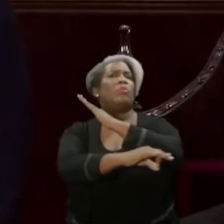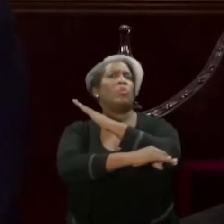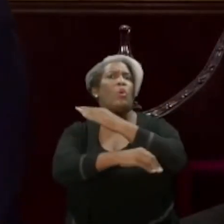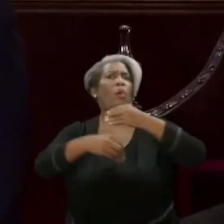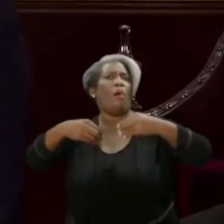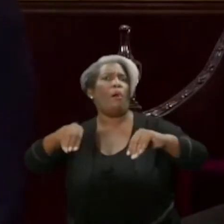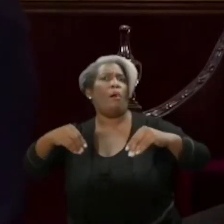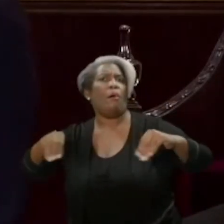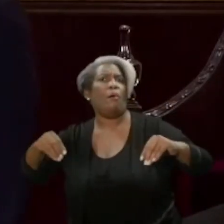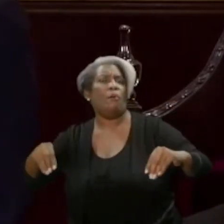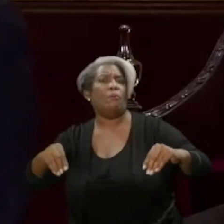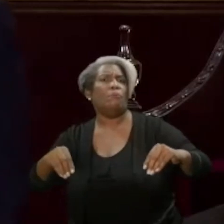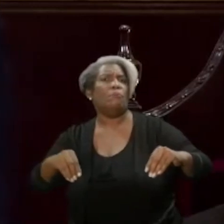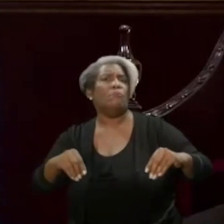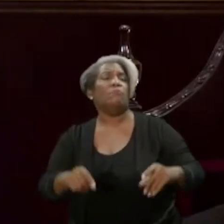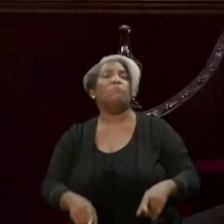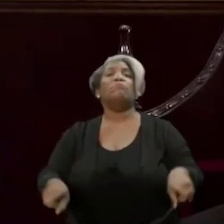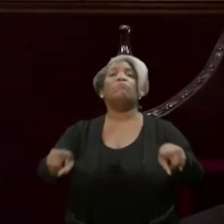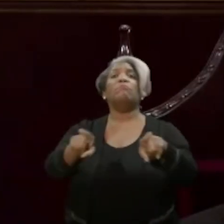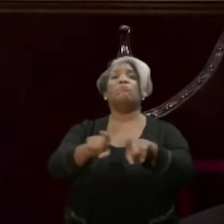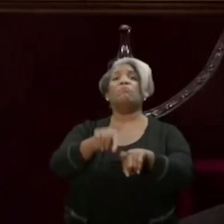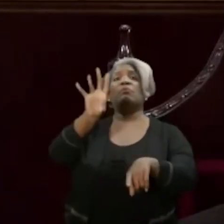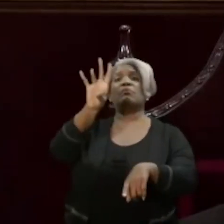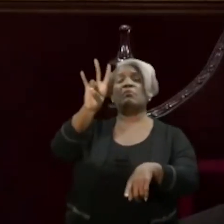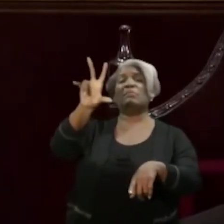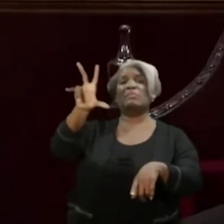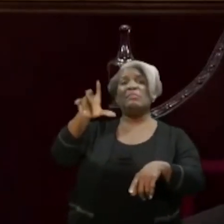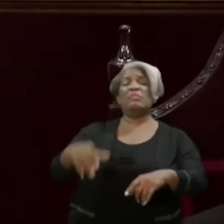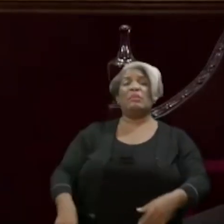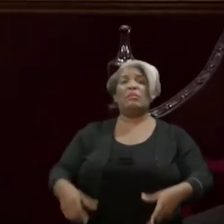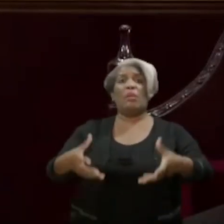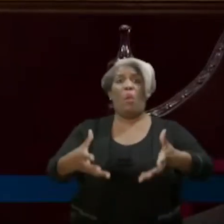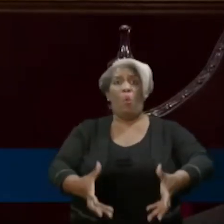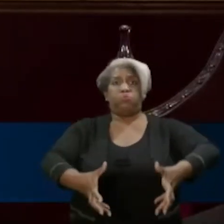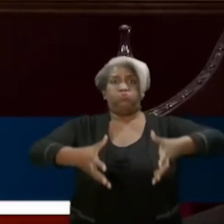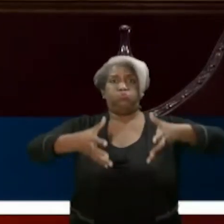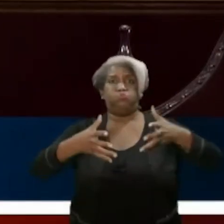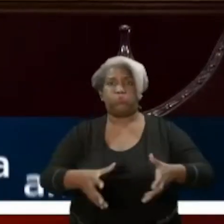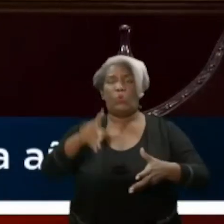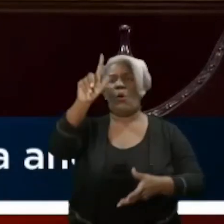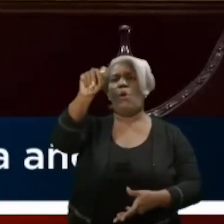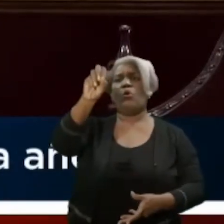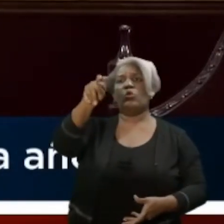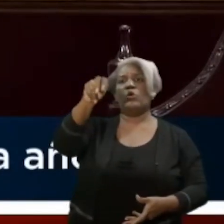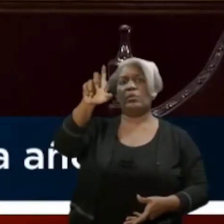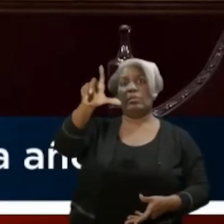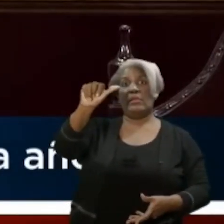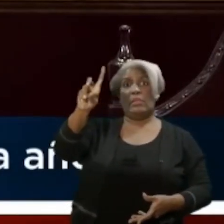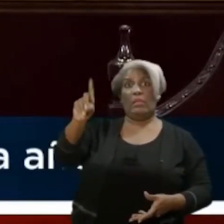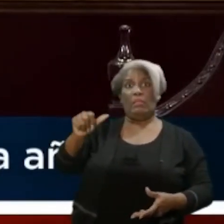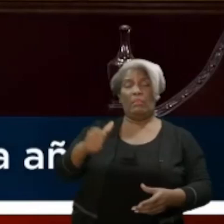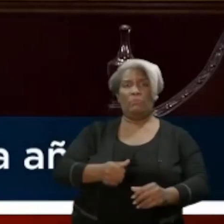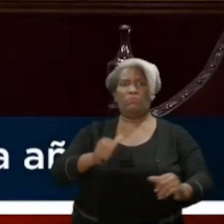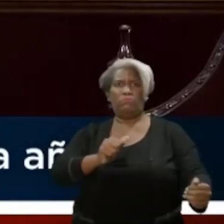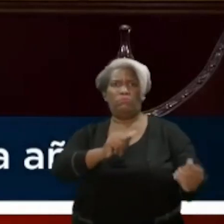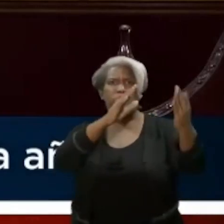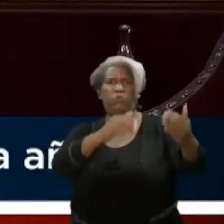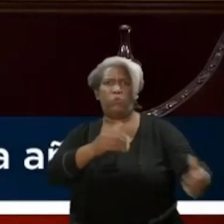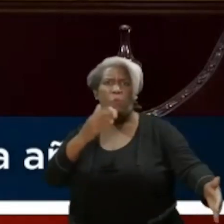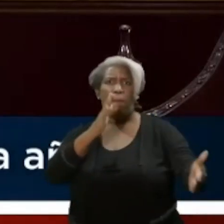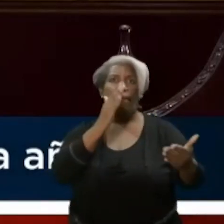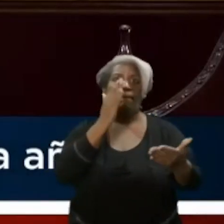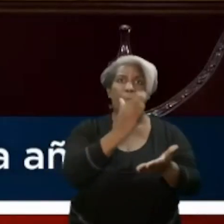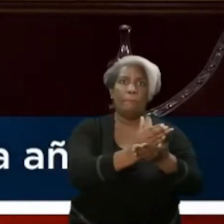se han incautado un promedio de 37 toneladas de droga cada año frente a 7 toneladas anuales que se requisaron